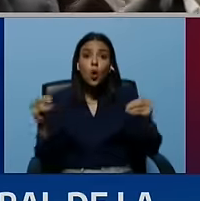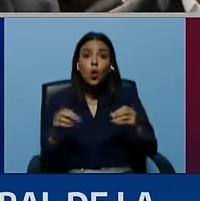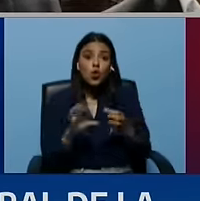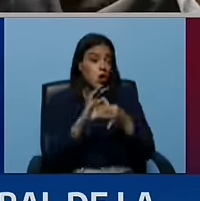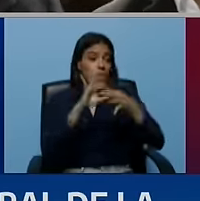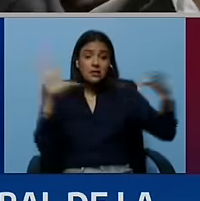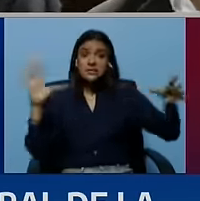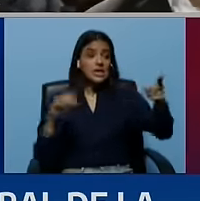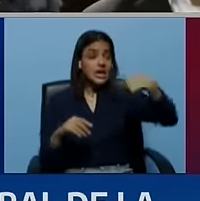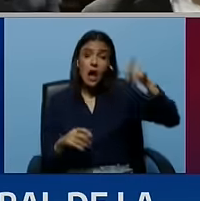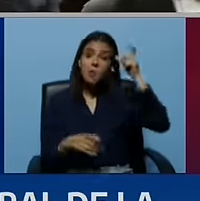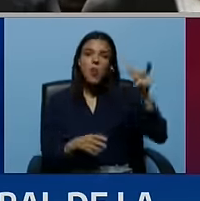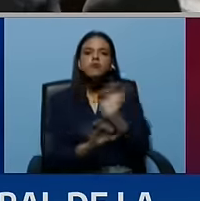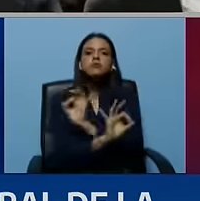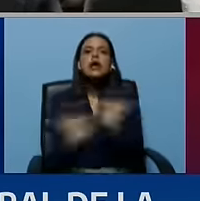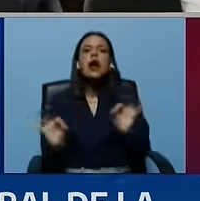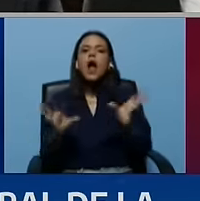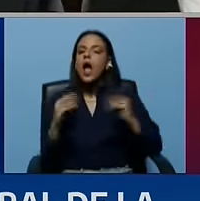el pueblo,